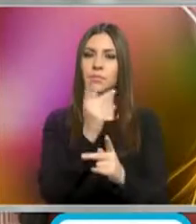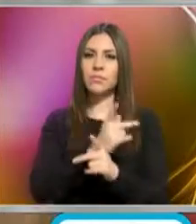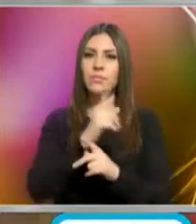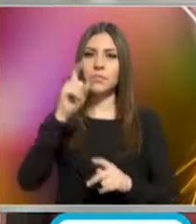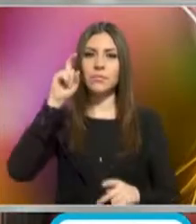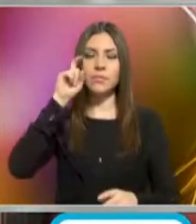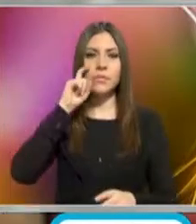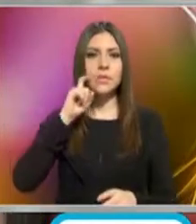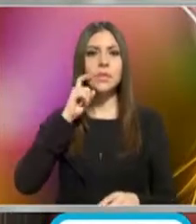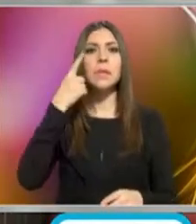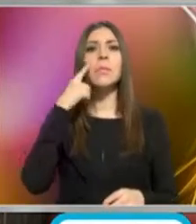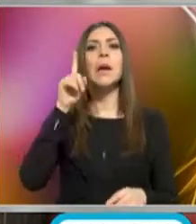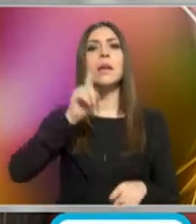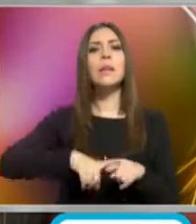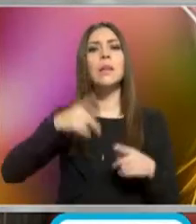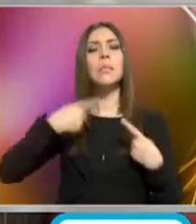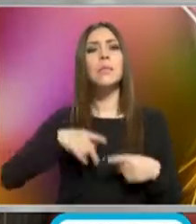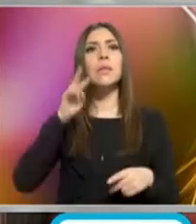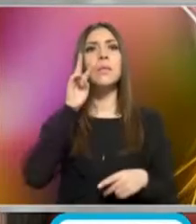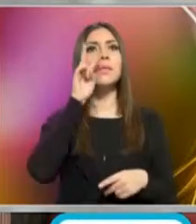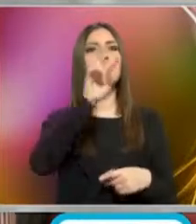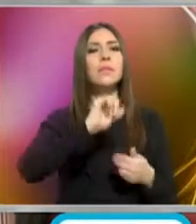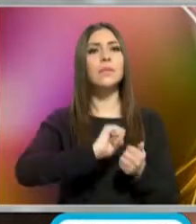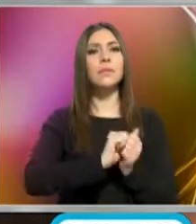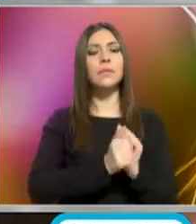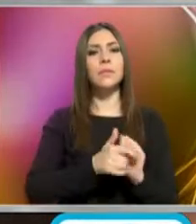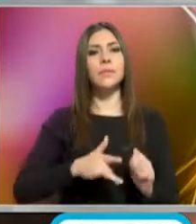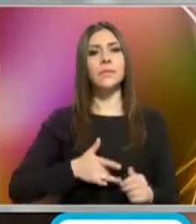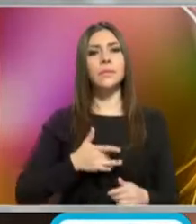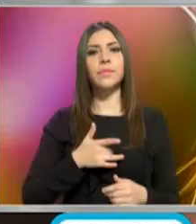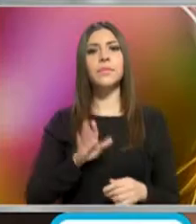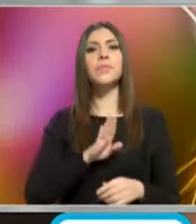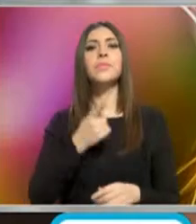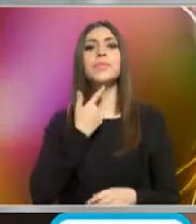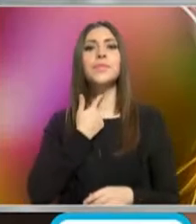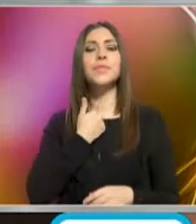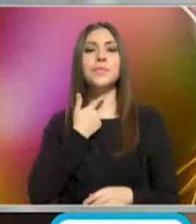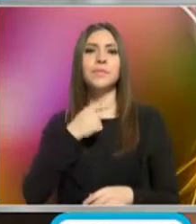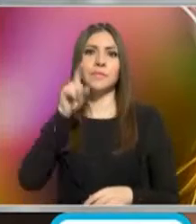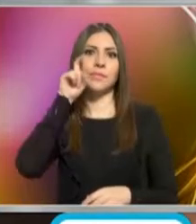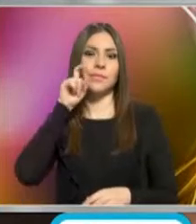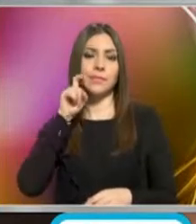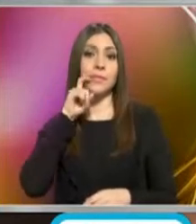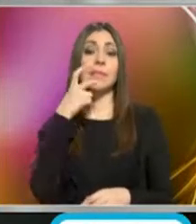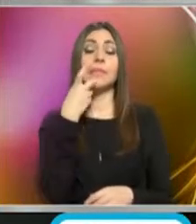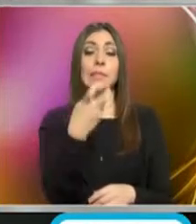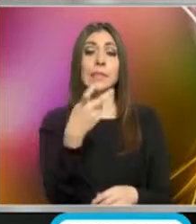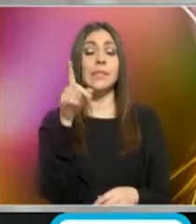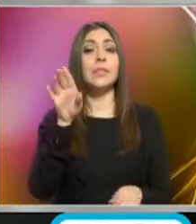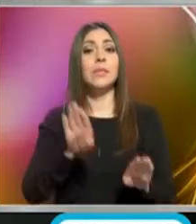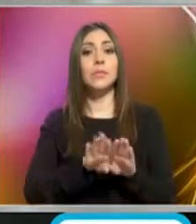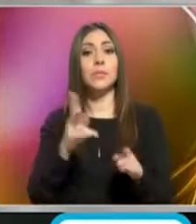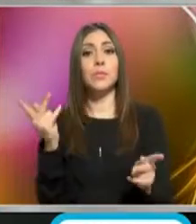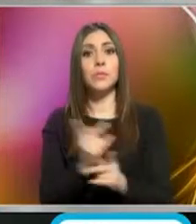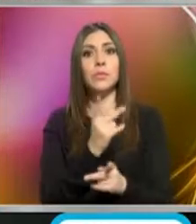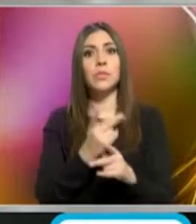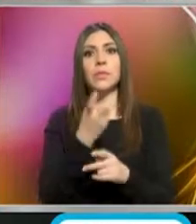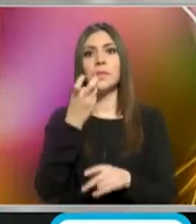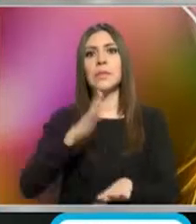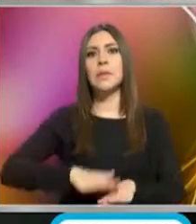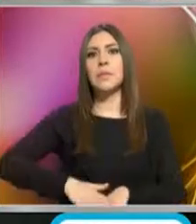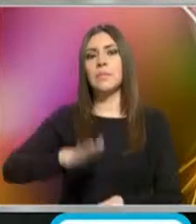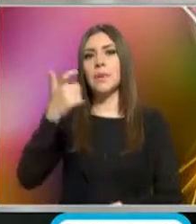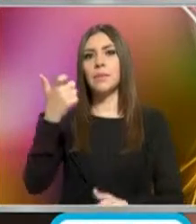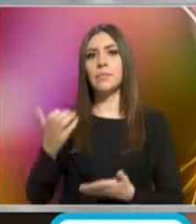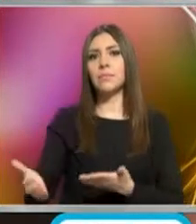de excitar a quienes las ven. Y este es finalmente, ¿no?, el propósito de la pornografía. Es una gran industria, una de las industrias más